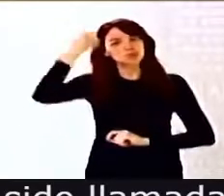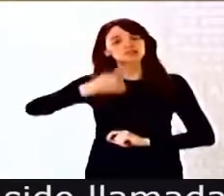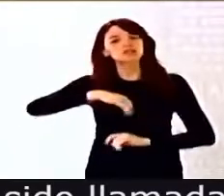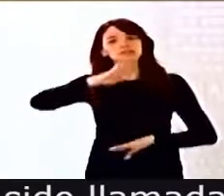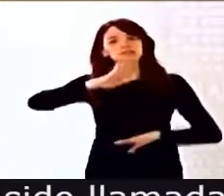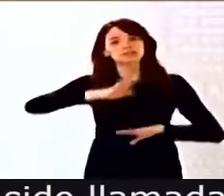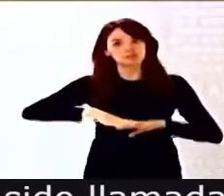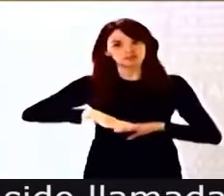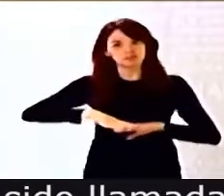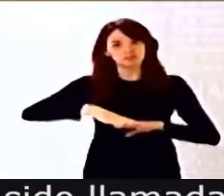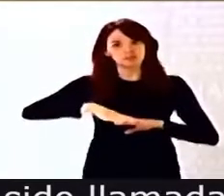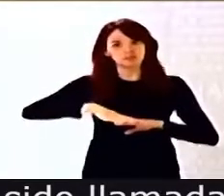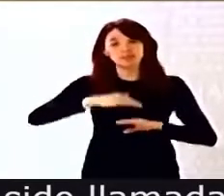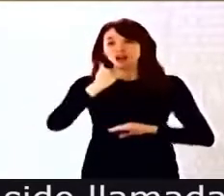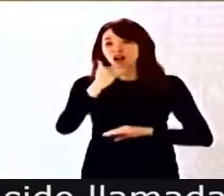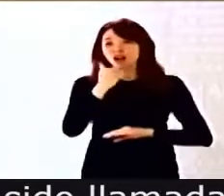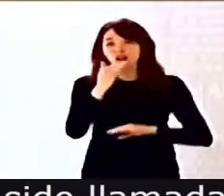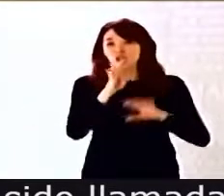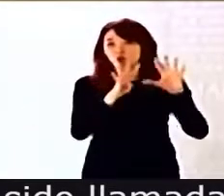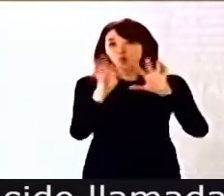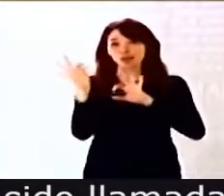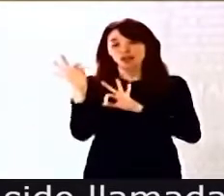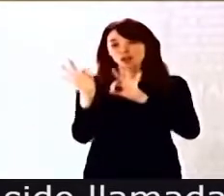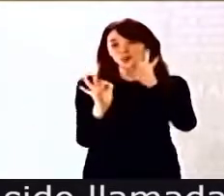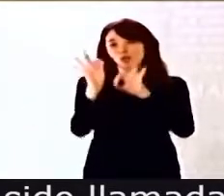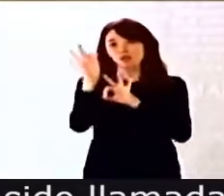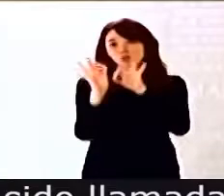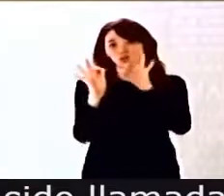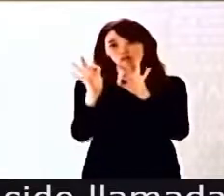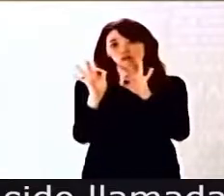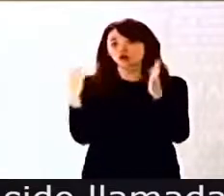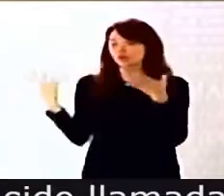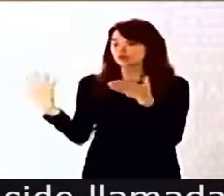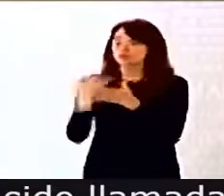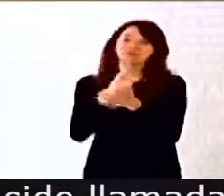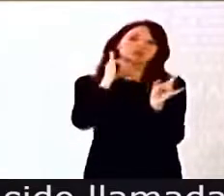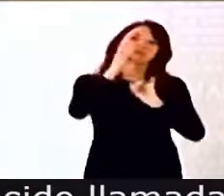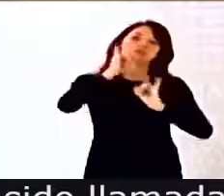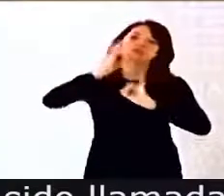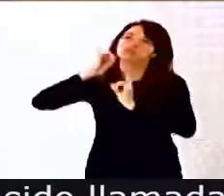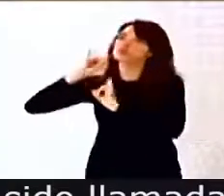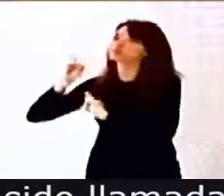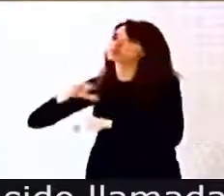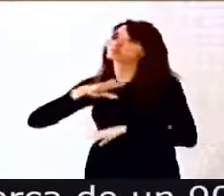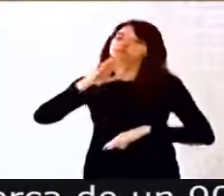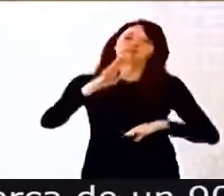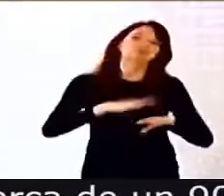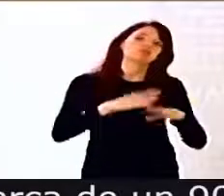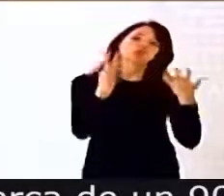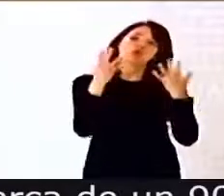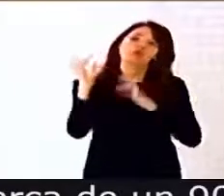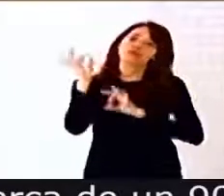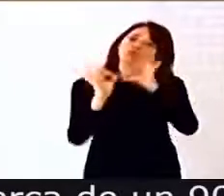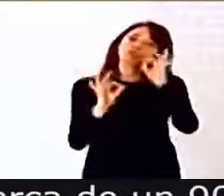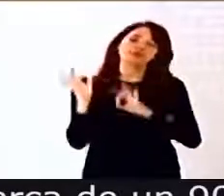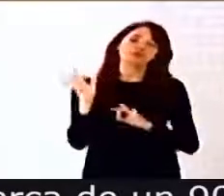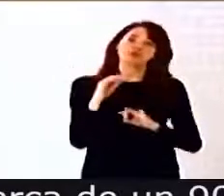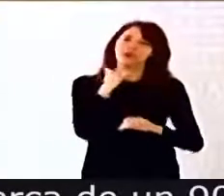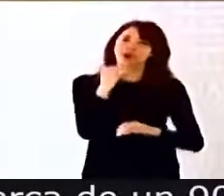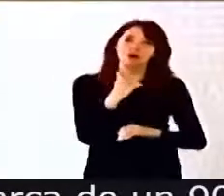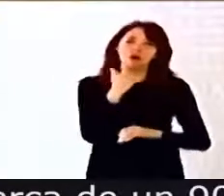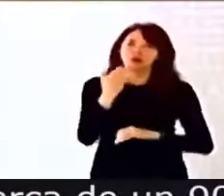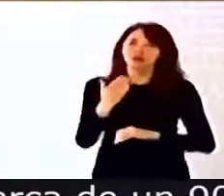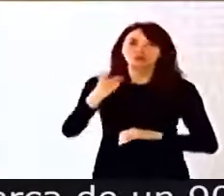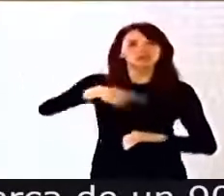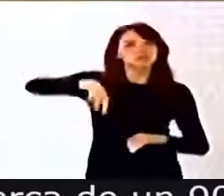cumplir en cerca de un 90% de todas las personas que han estado llamadas a participar. Ya saben que lo